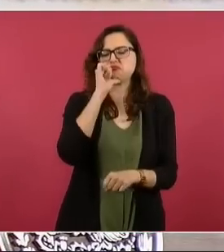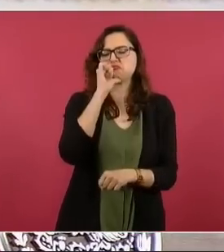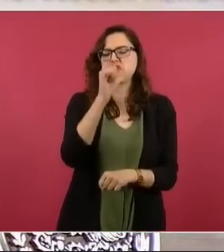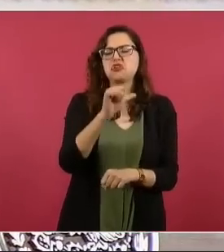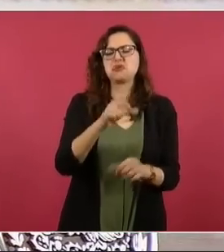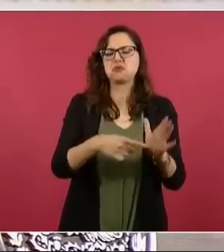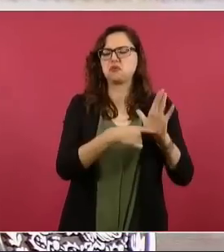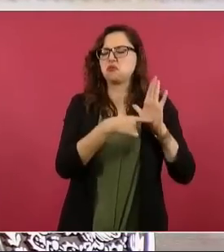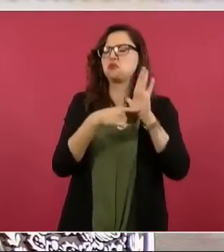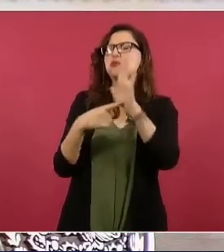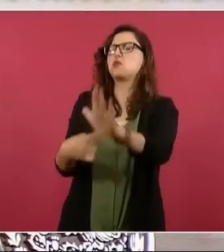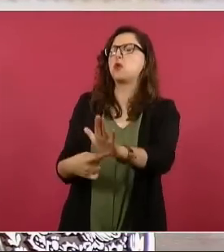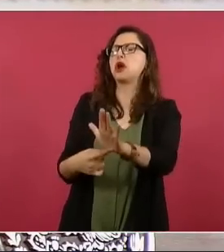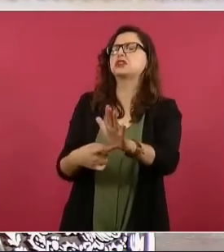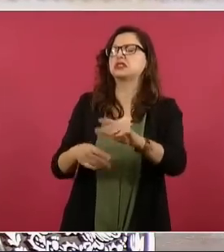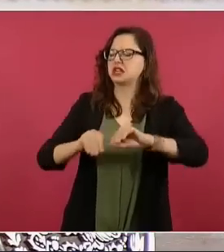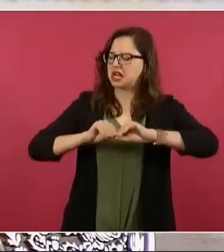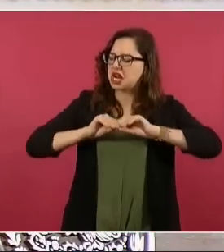oficiales